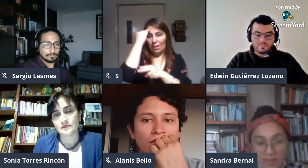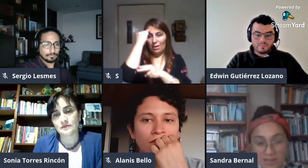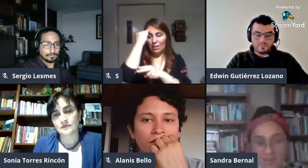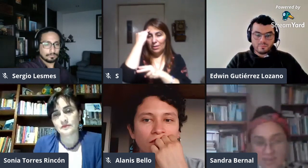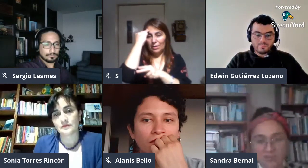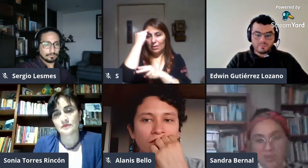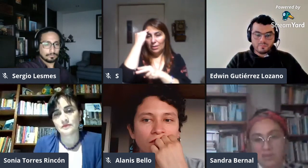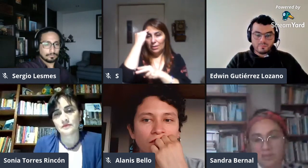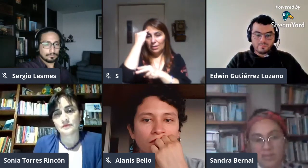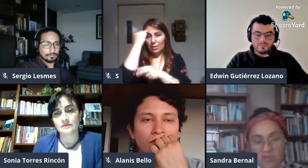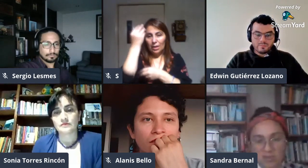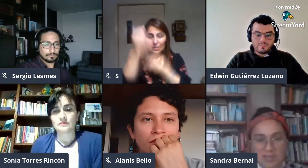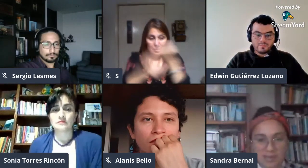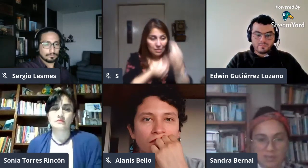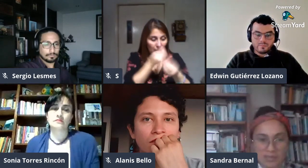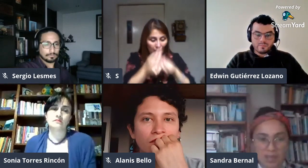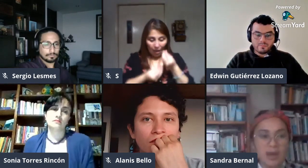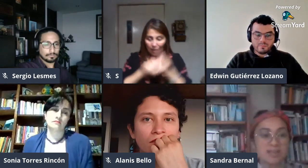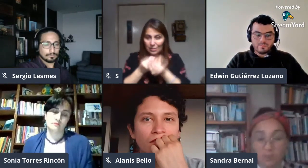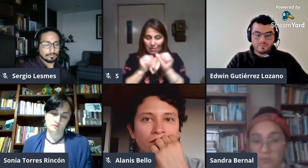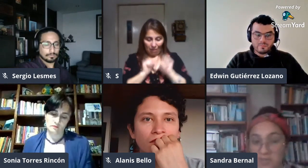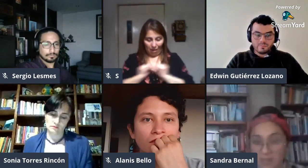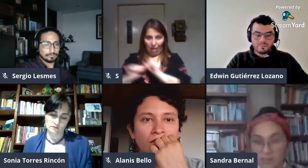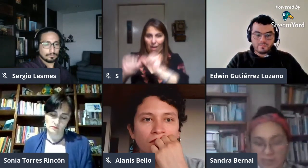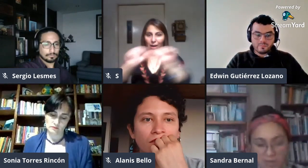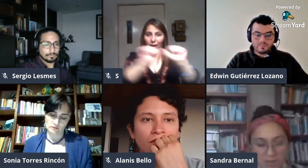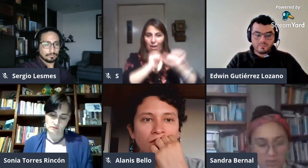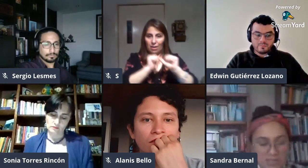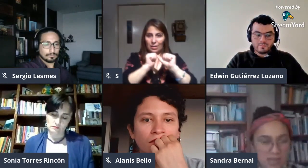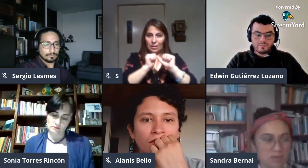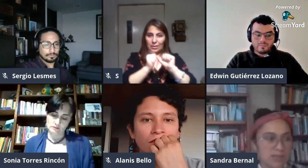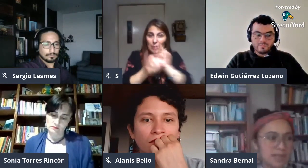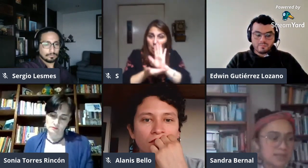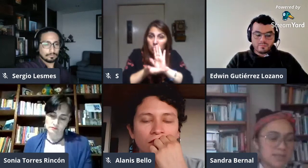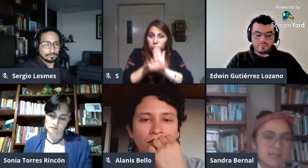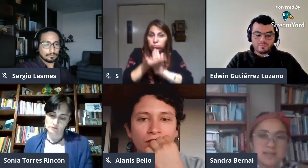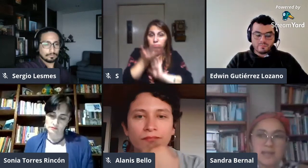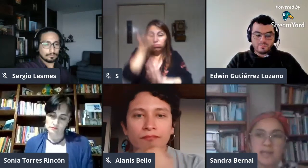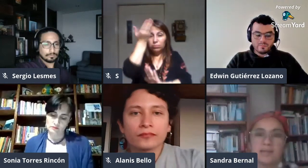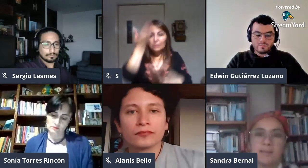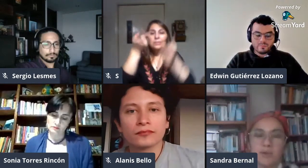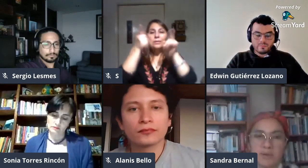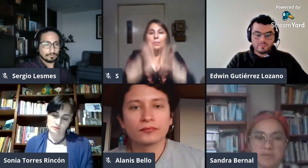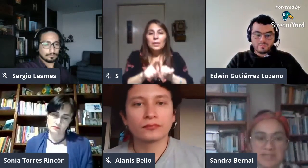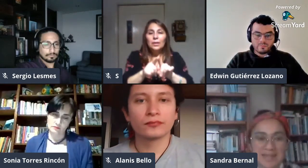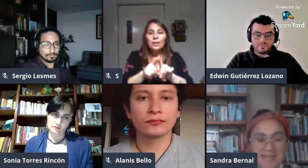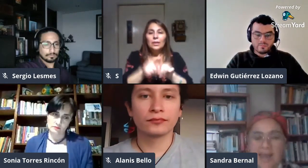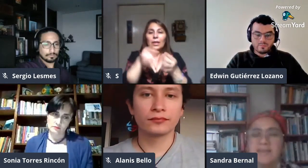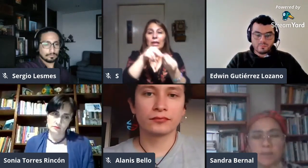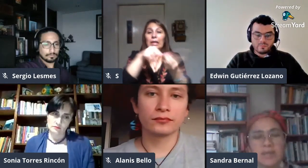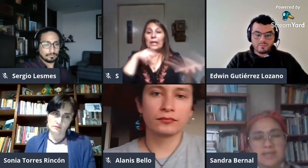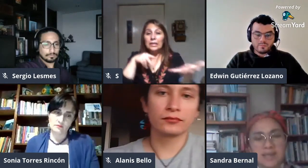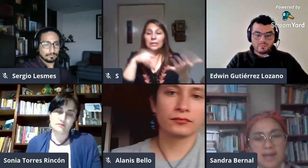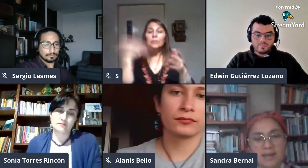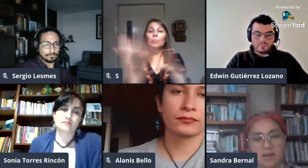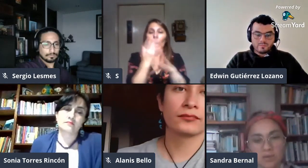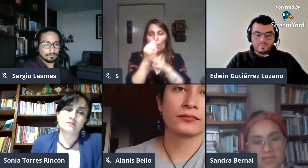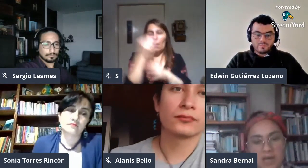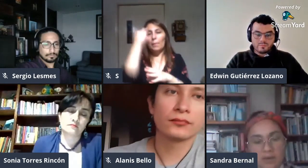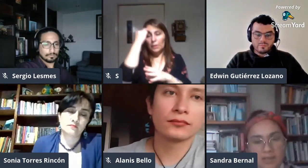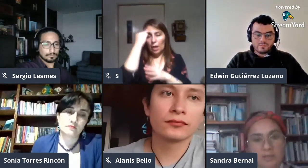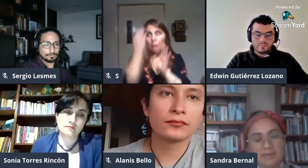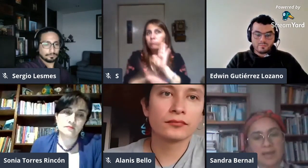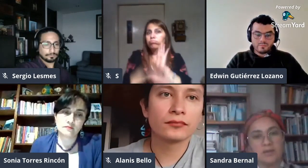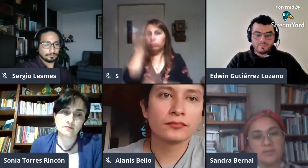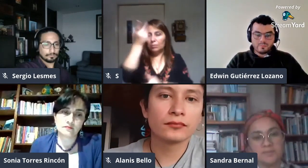mujeres está funcionando, que yo siento que se ha incrementado, así como también se han incrementado y agudizado las crisis de problemas mentales, también se han